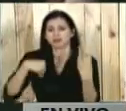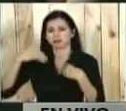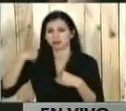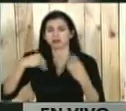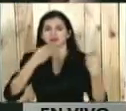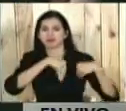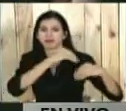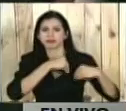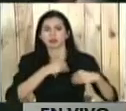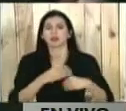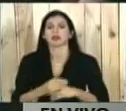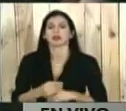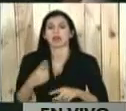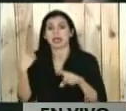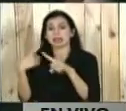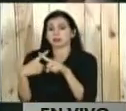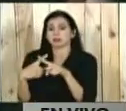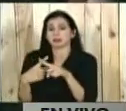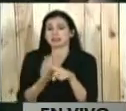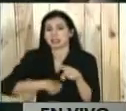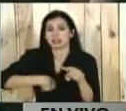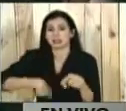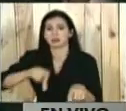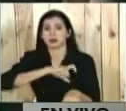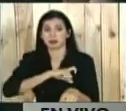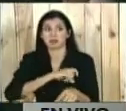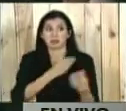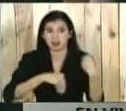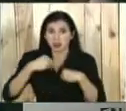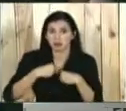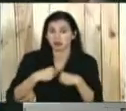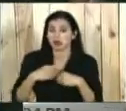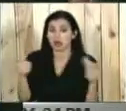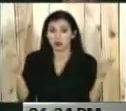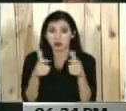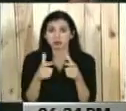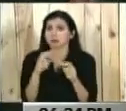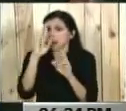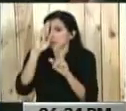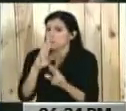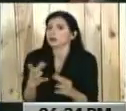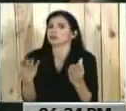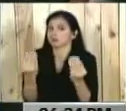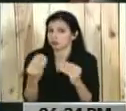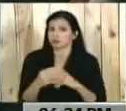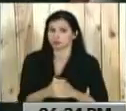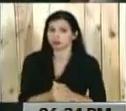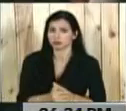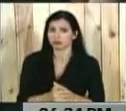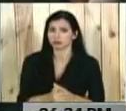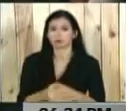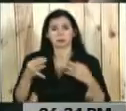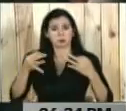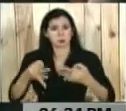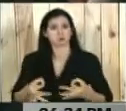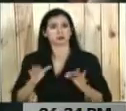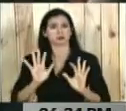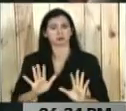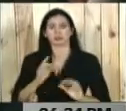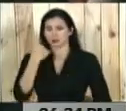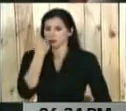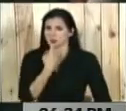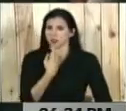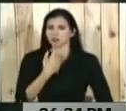expresidente Rodríguez Zapatero, es que la reunión fue respetuosa, fue de altura,